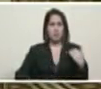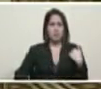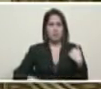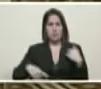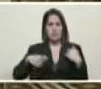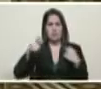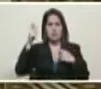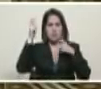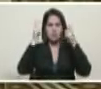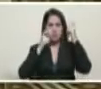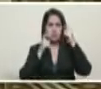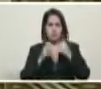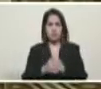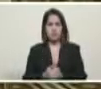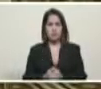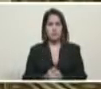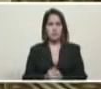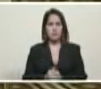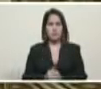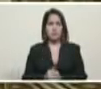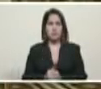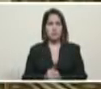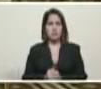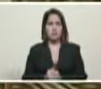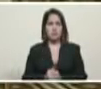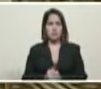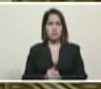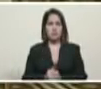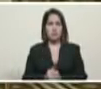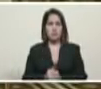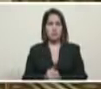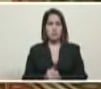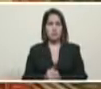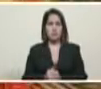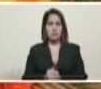Hugo Rafael Chávez Frías.